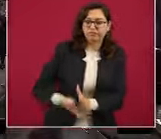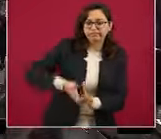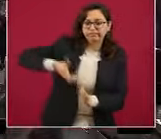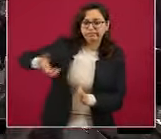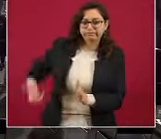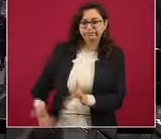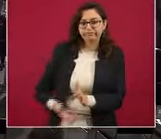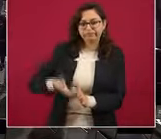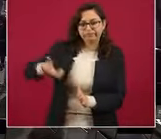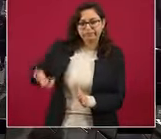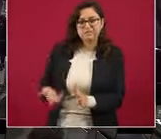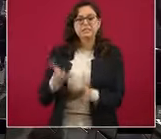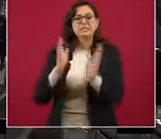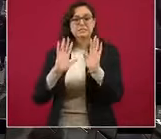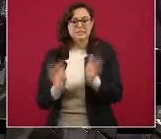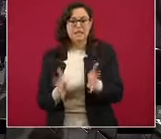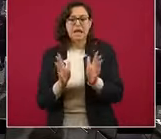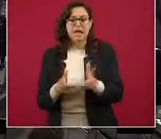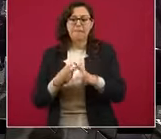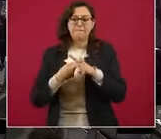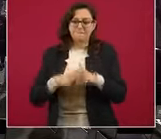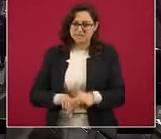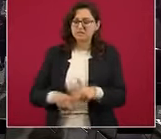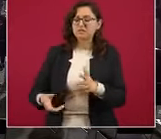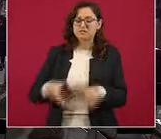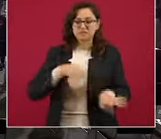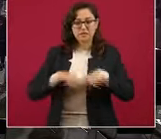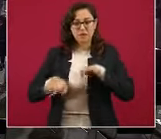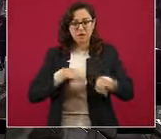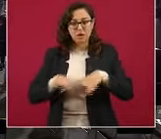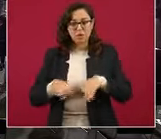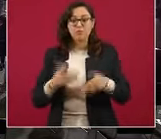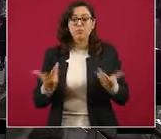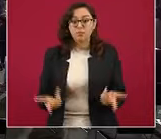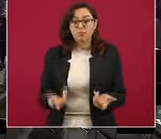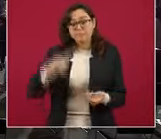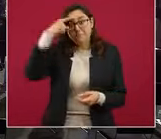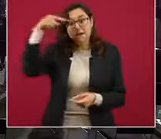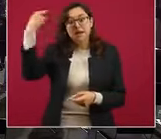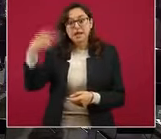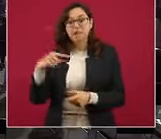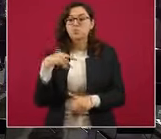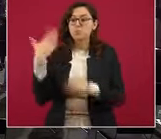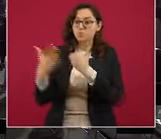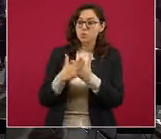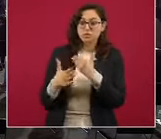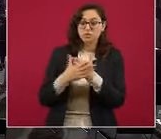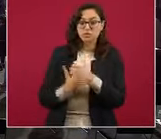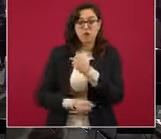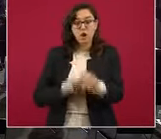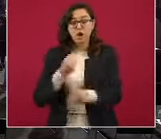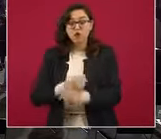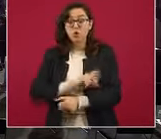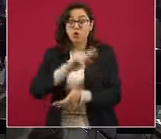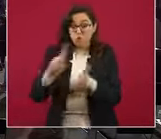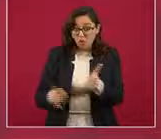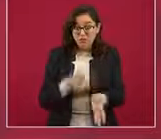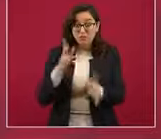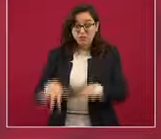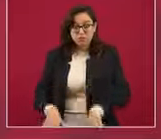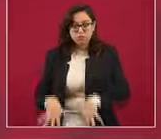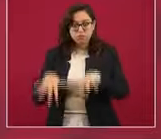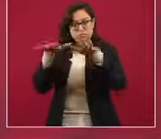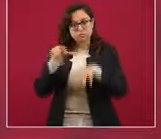para desasolves, para que no se vuelva a inundar el estado de esa manera. Voy a